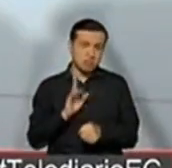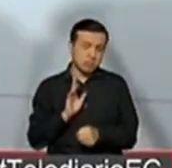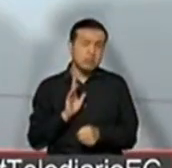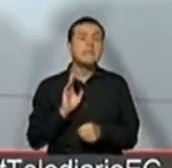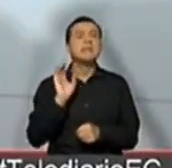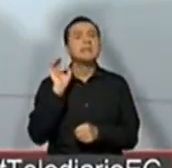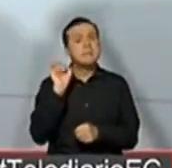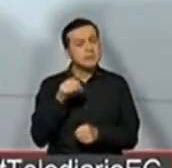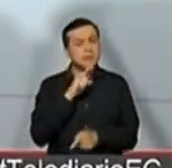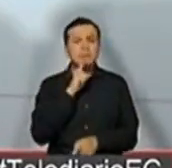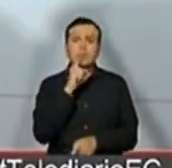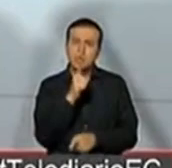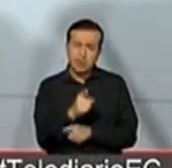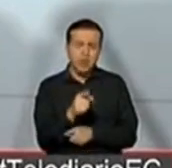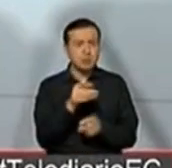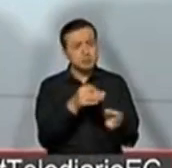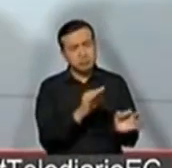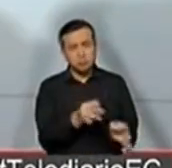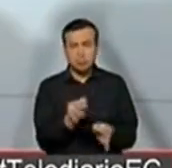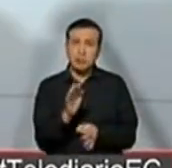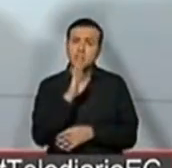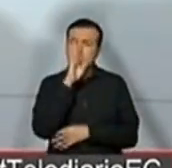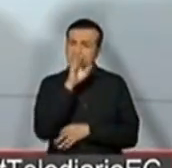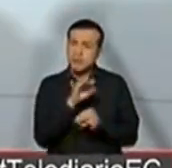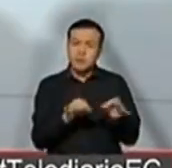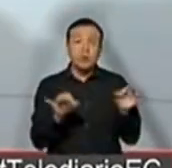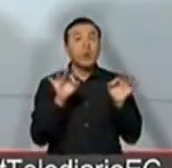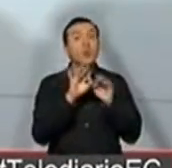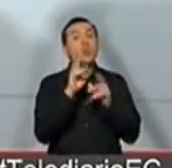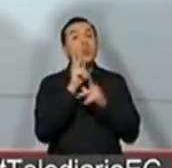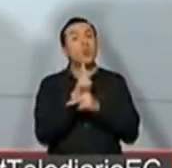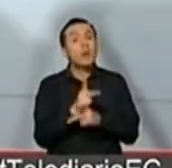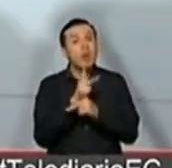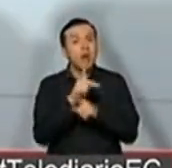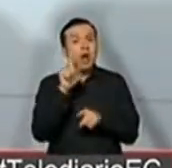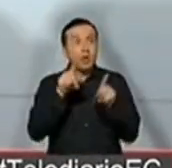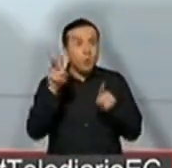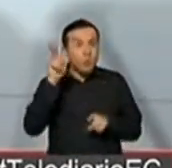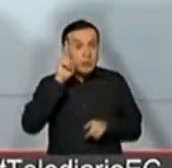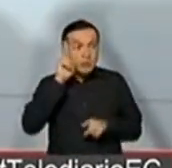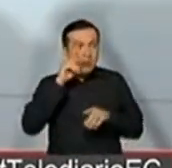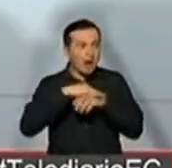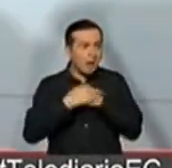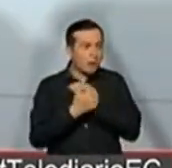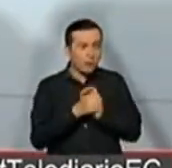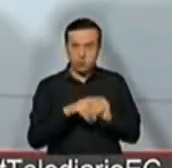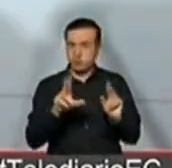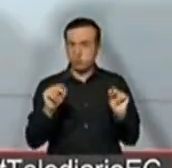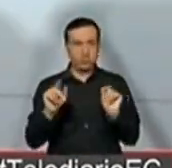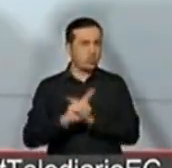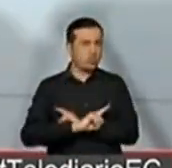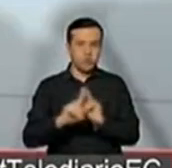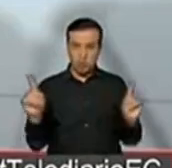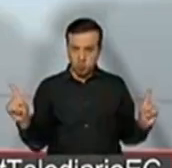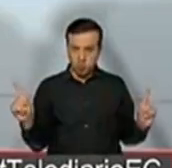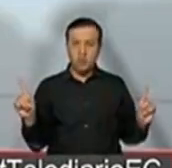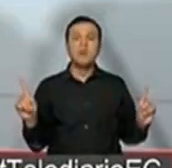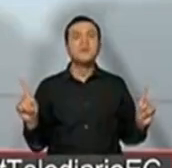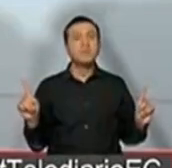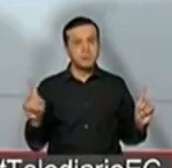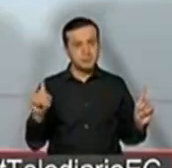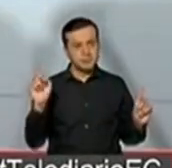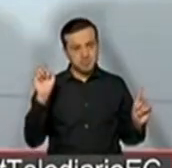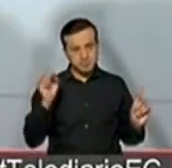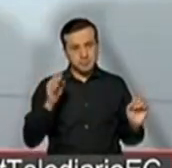Sí hay maneras, siempre tratando de evitar que los vivos se aprovechen de esta situación, pero sí hay